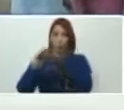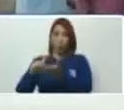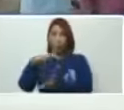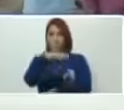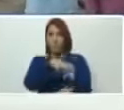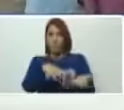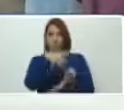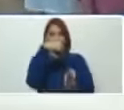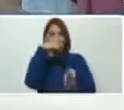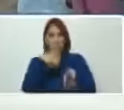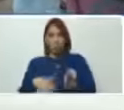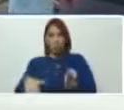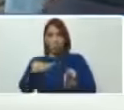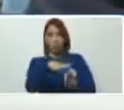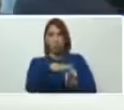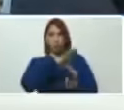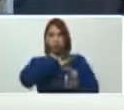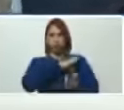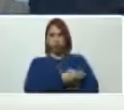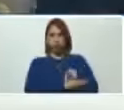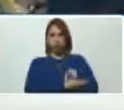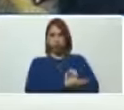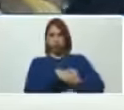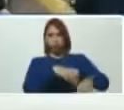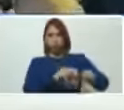del pueblo, ir a empoderar